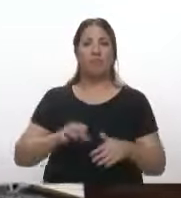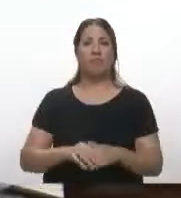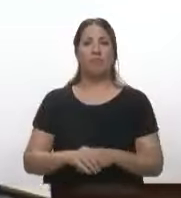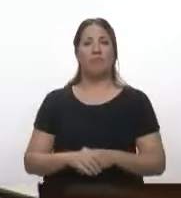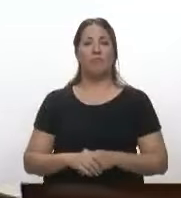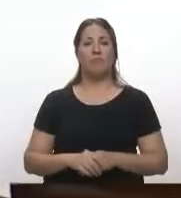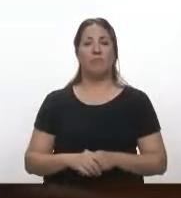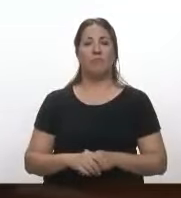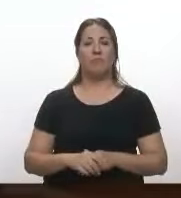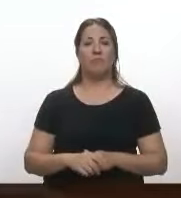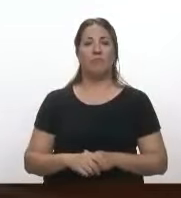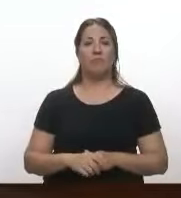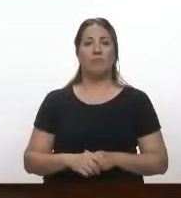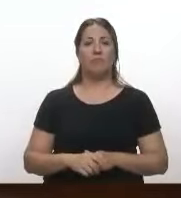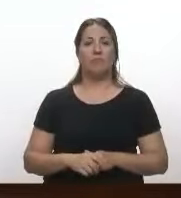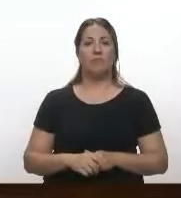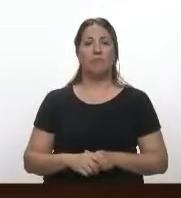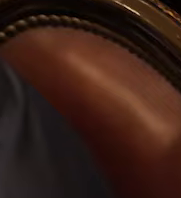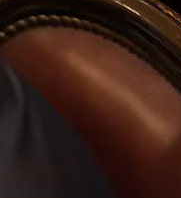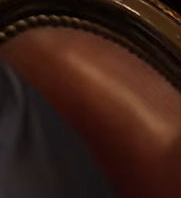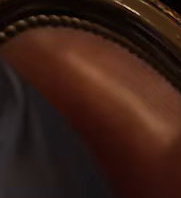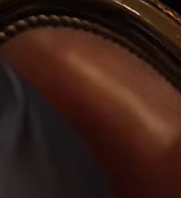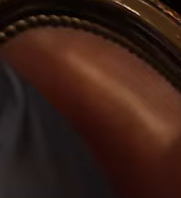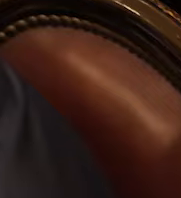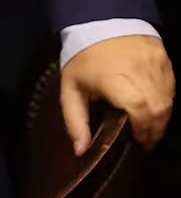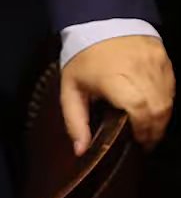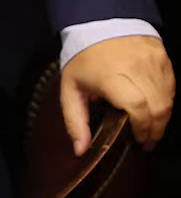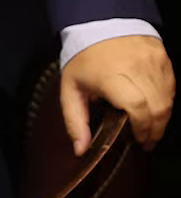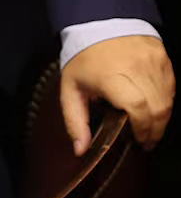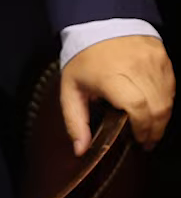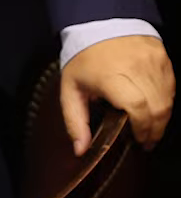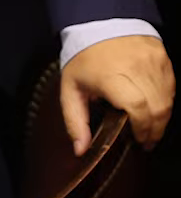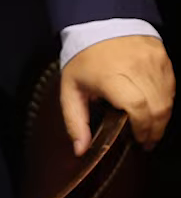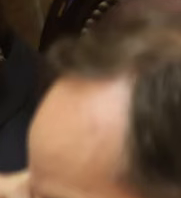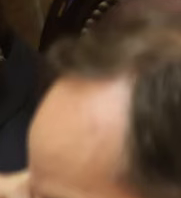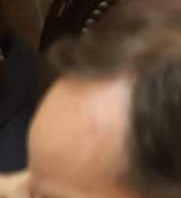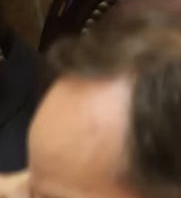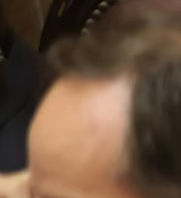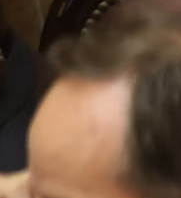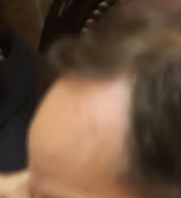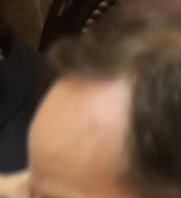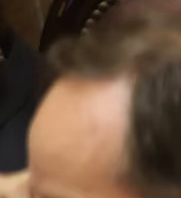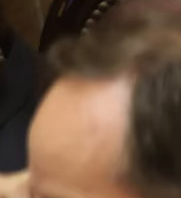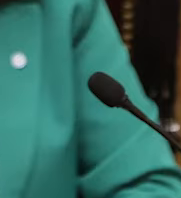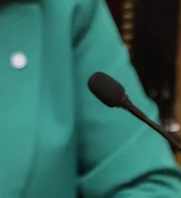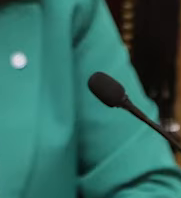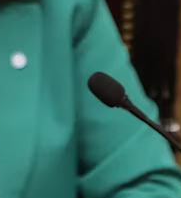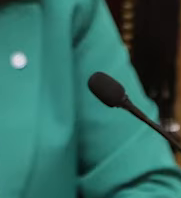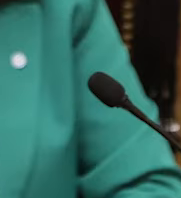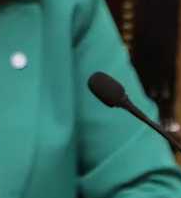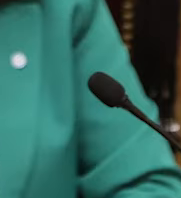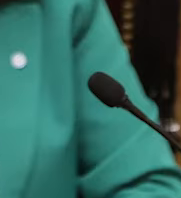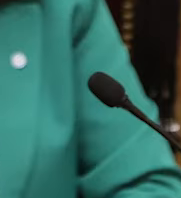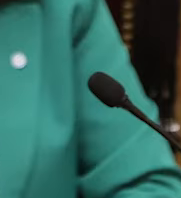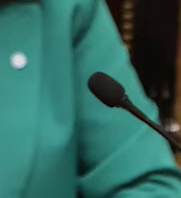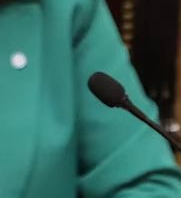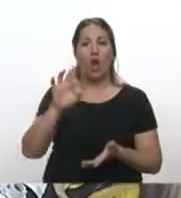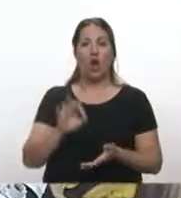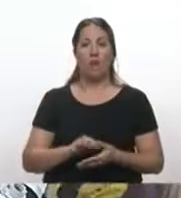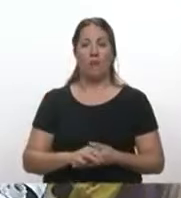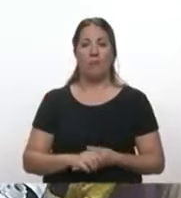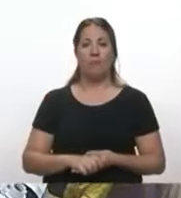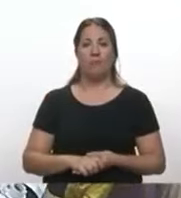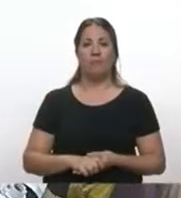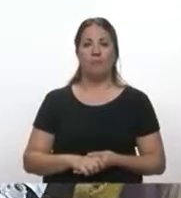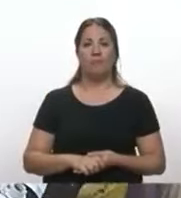mano alzada permite disimular la voluntad de los legisladores, razón por la cual el reglamento de la Cámara, como criterio general, indica la votación nominal.